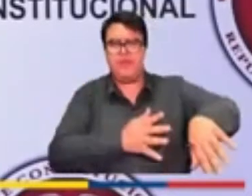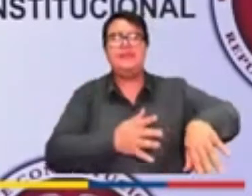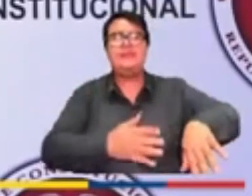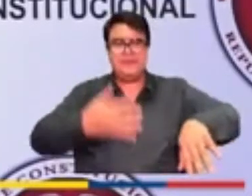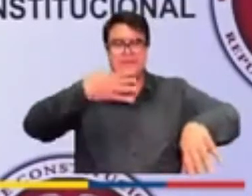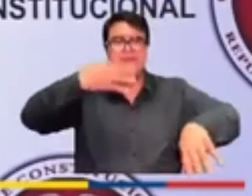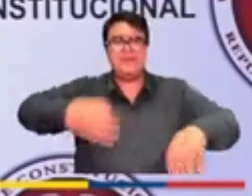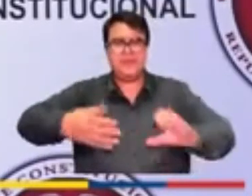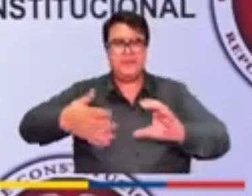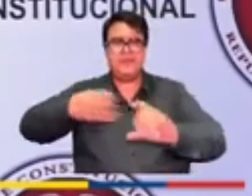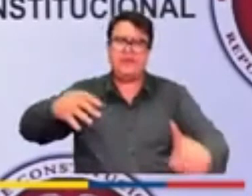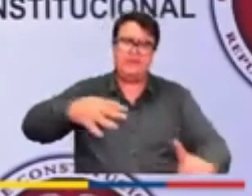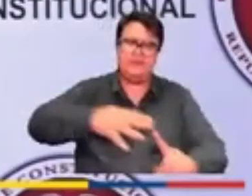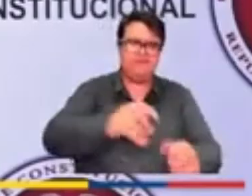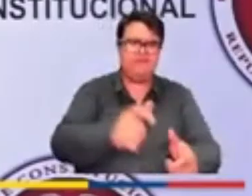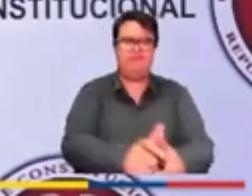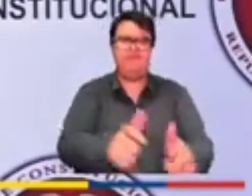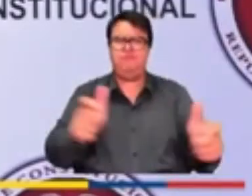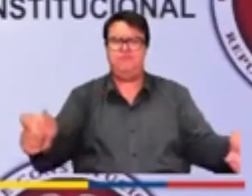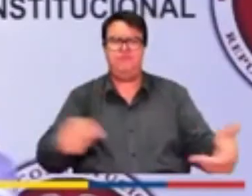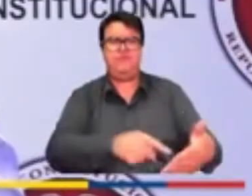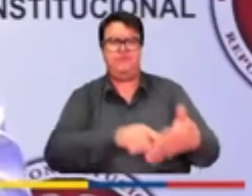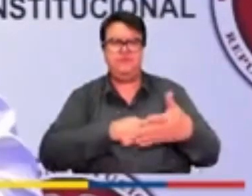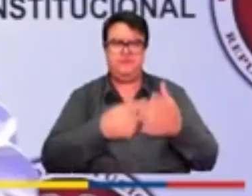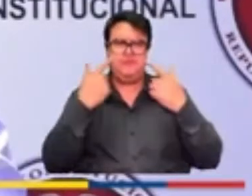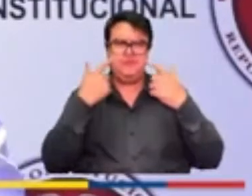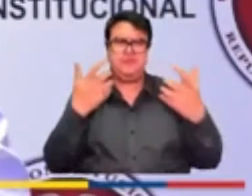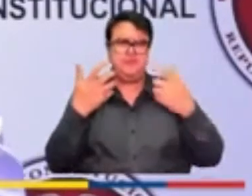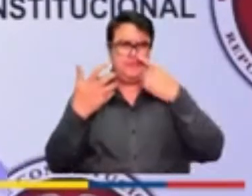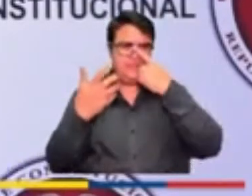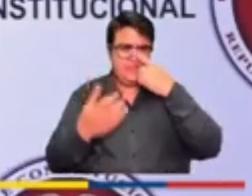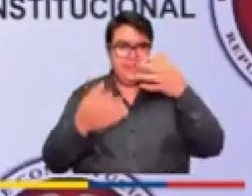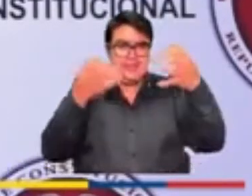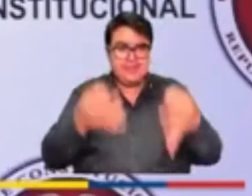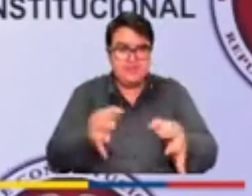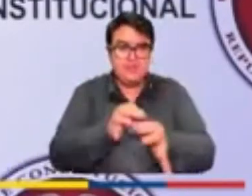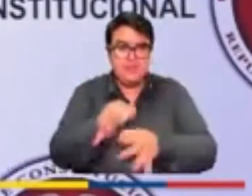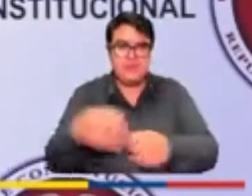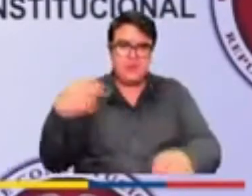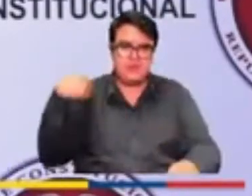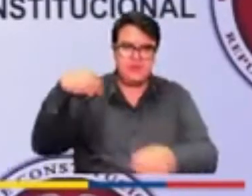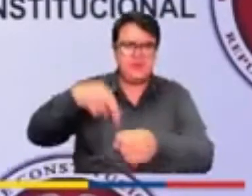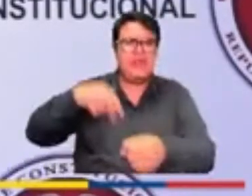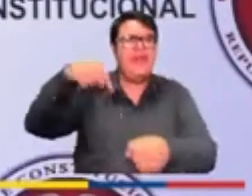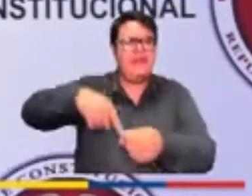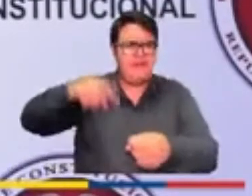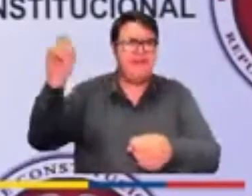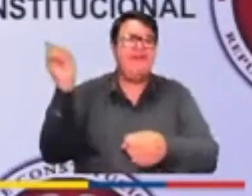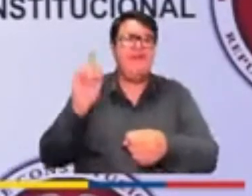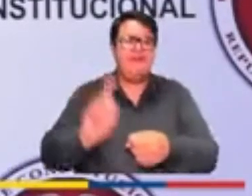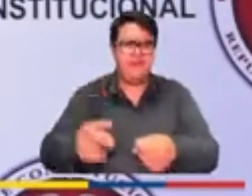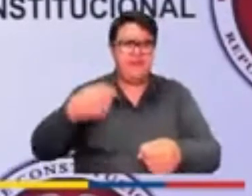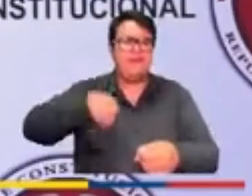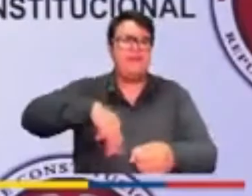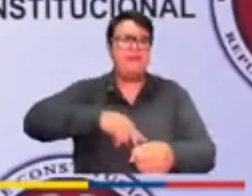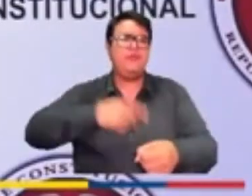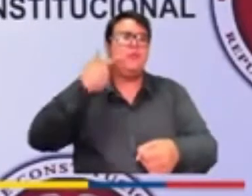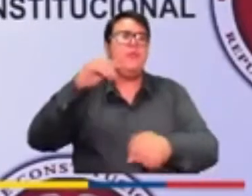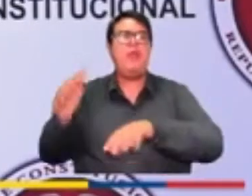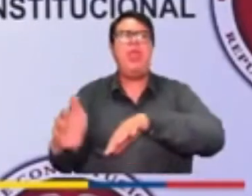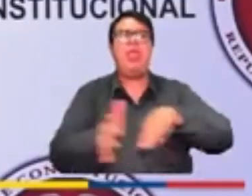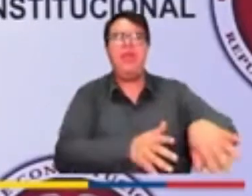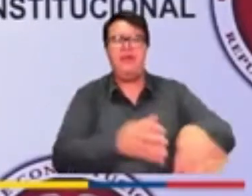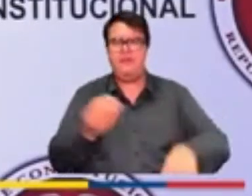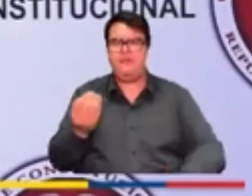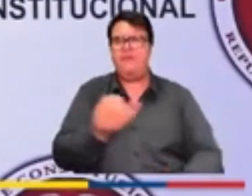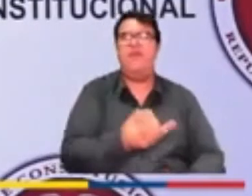por el cambio climático. Es decir, los pueblos indígenas históricamente hemos sido relegados.